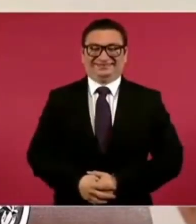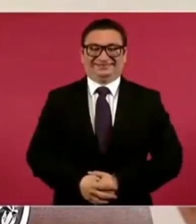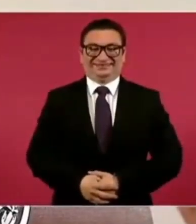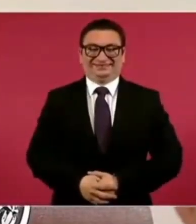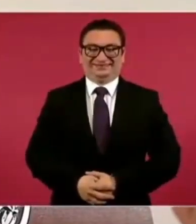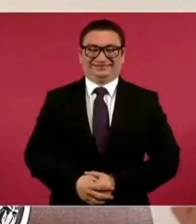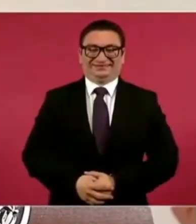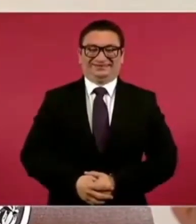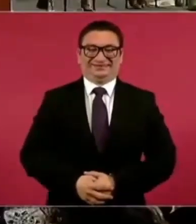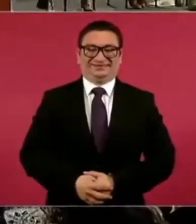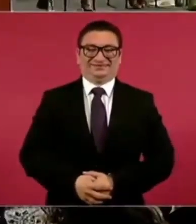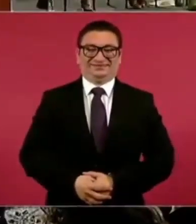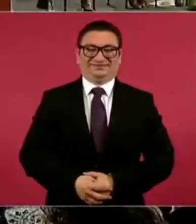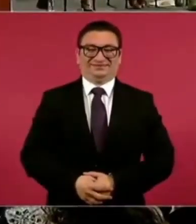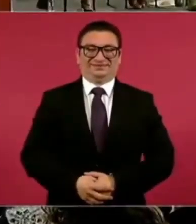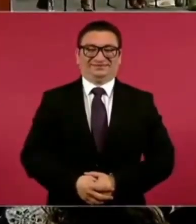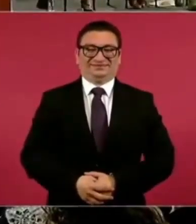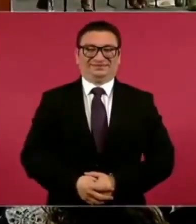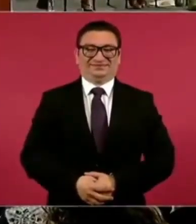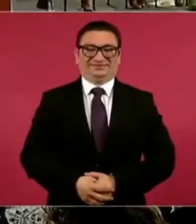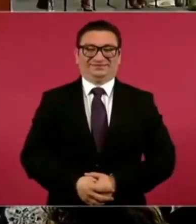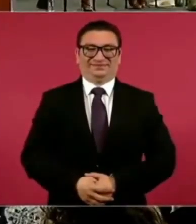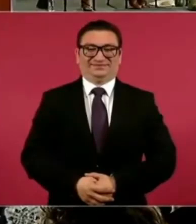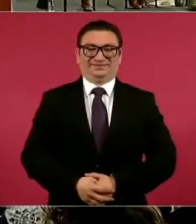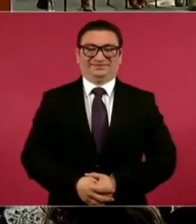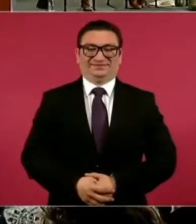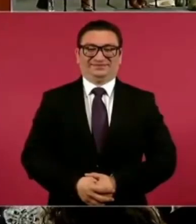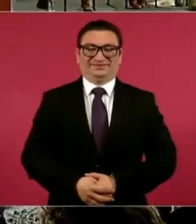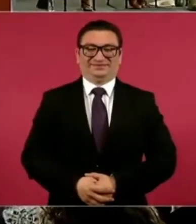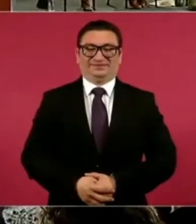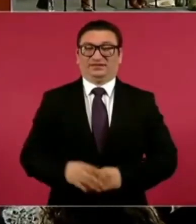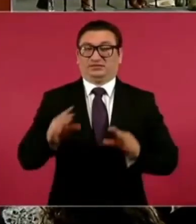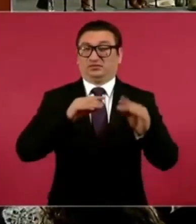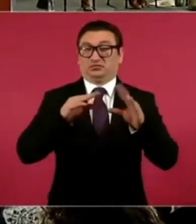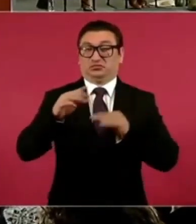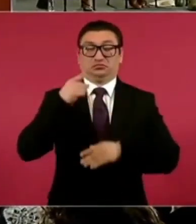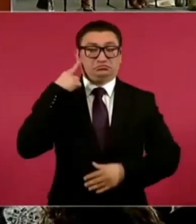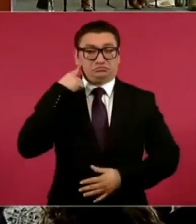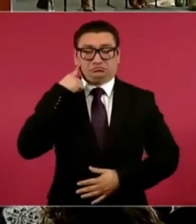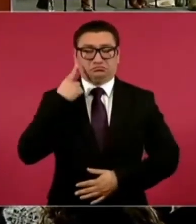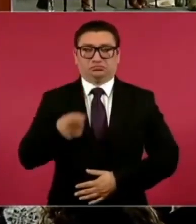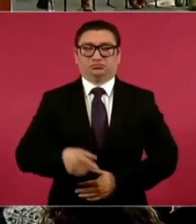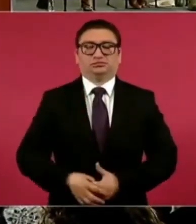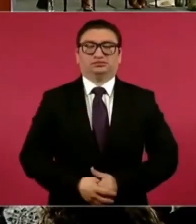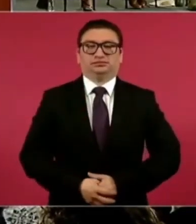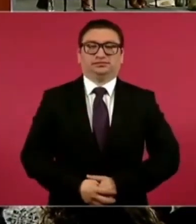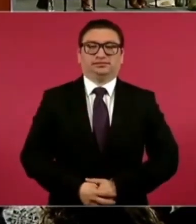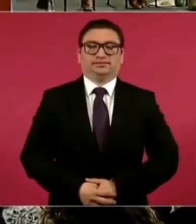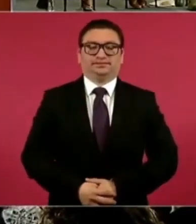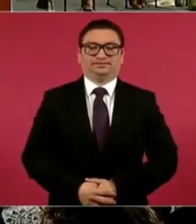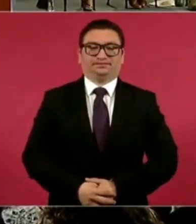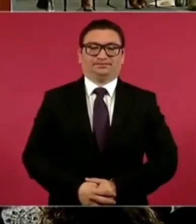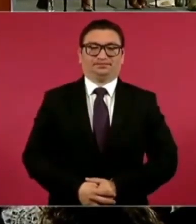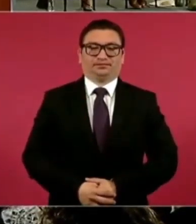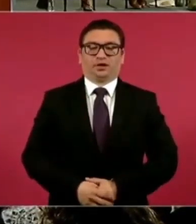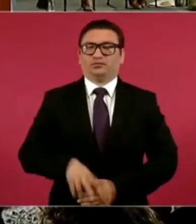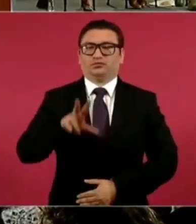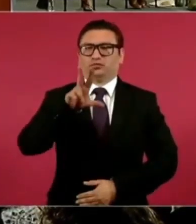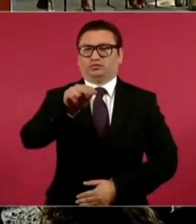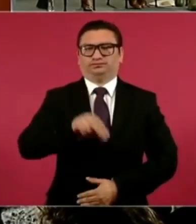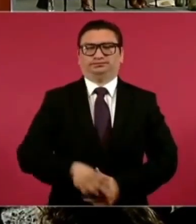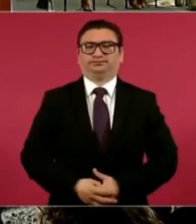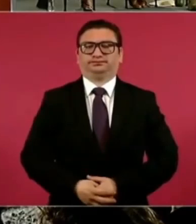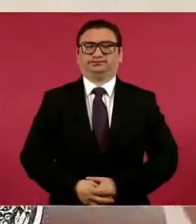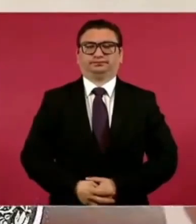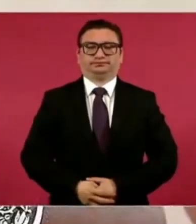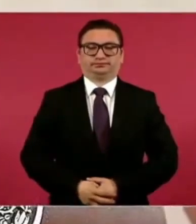secretario particular unos papeles, una nota informativa. Alejandro Esquer, ¿sabe de qué es el contenido de esos documentos? No. Cuando